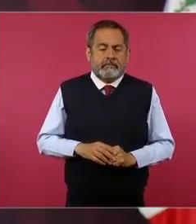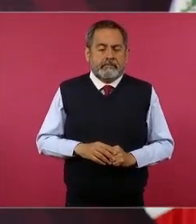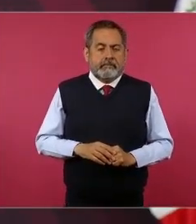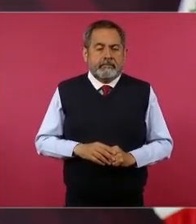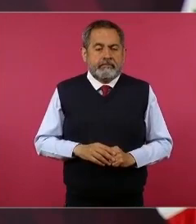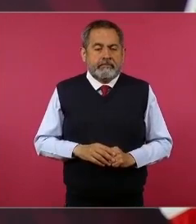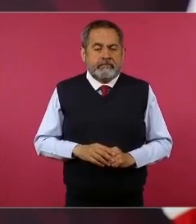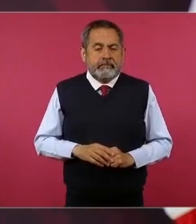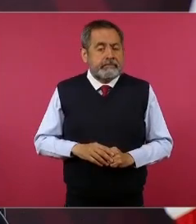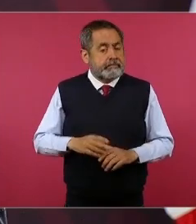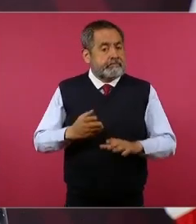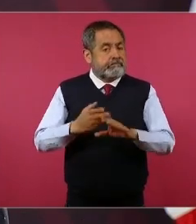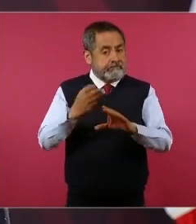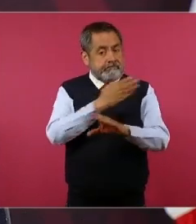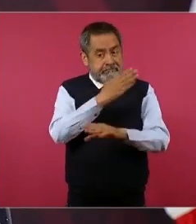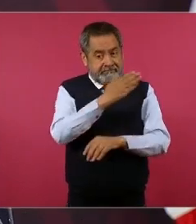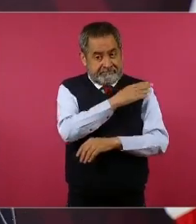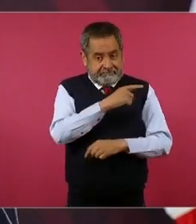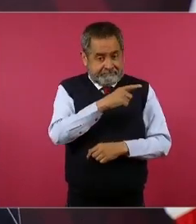hacían acuerdos, por ejemplo,